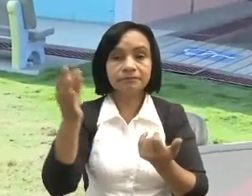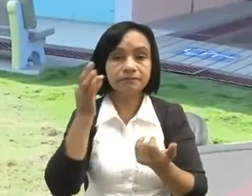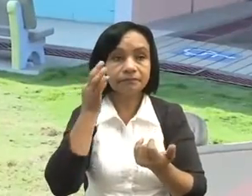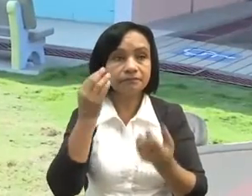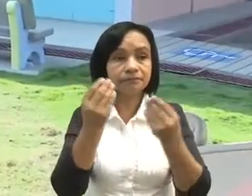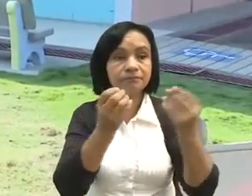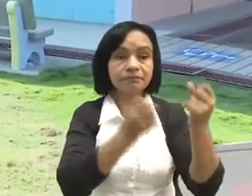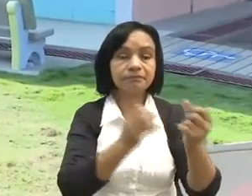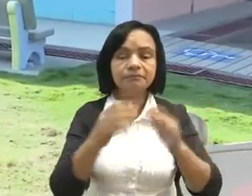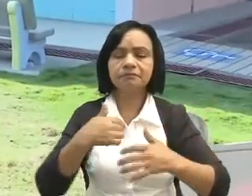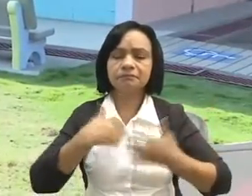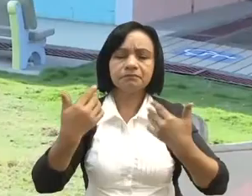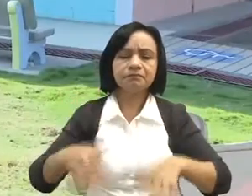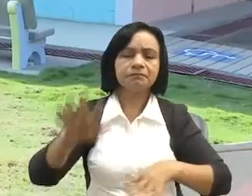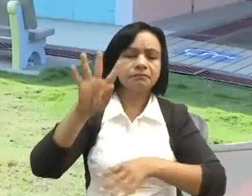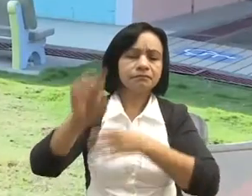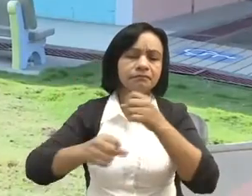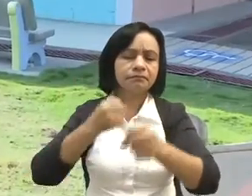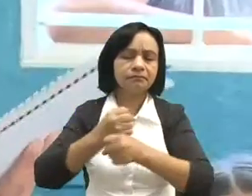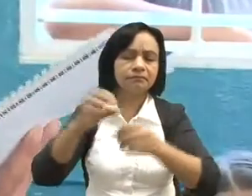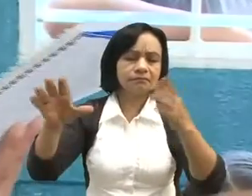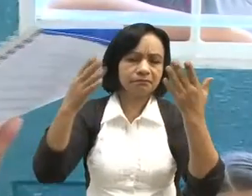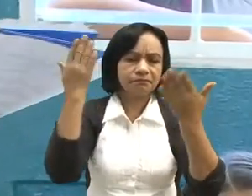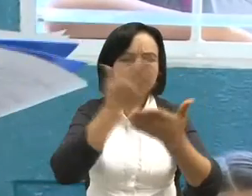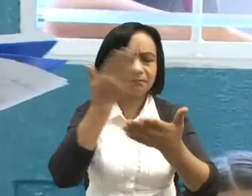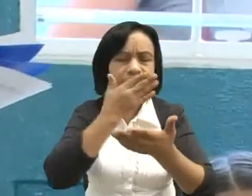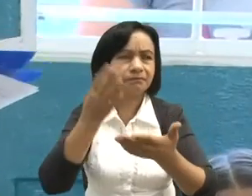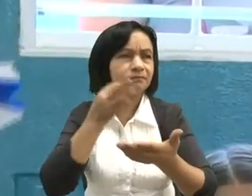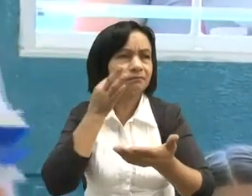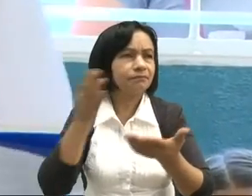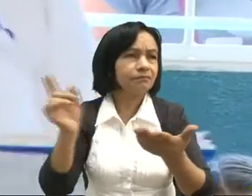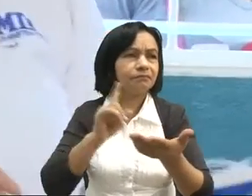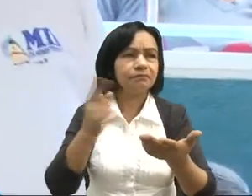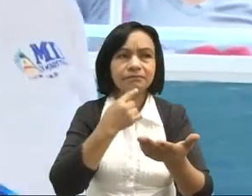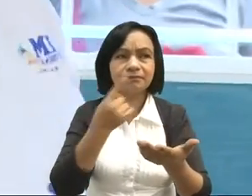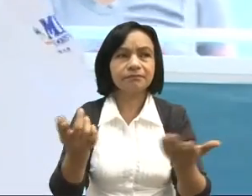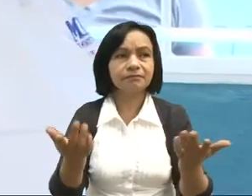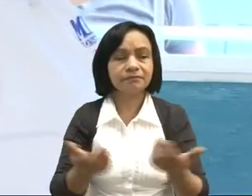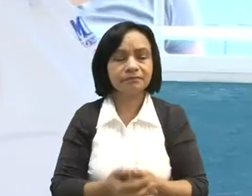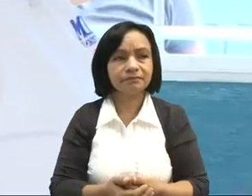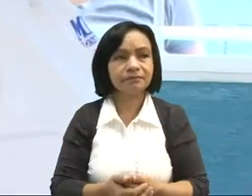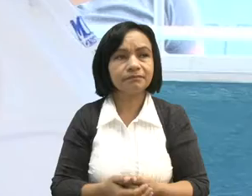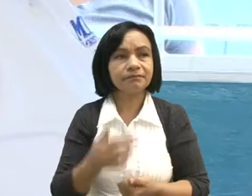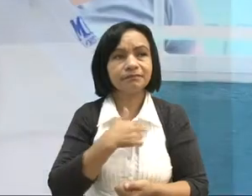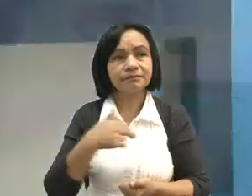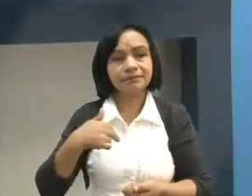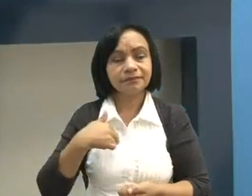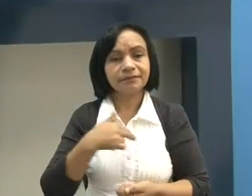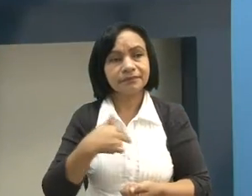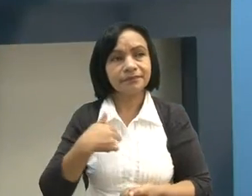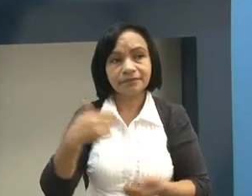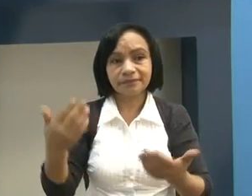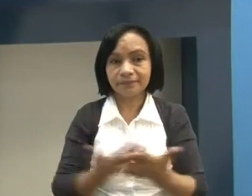compañeros pues, que te dicen, no hombre, si ya tengo 40 años de hacer clases, yo cómo ir a estudiar, ¿verdad? Entonces, se ha estado en, y eso